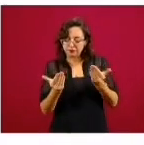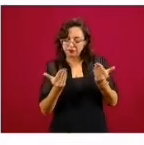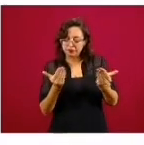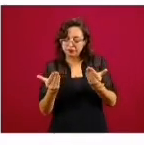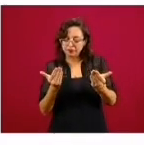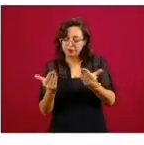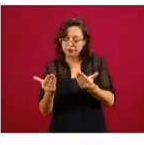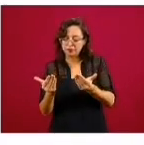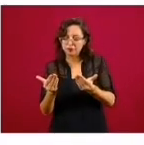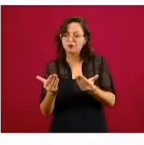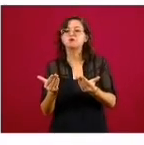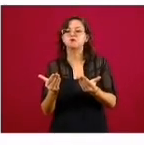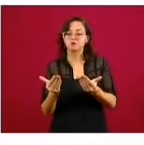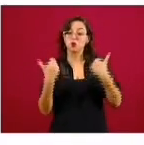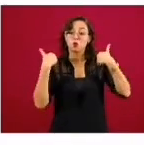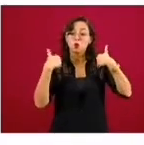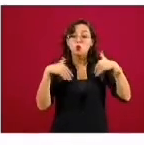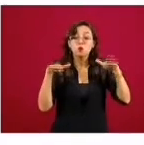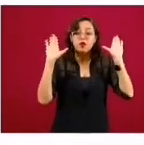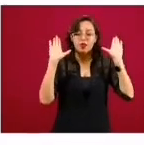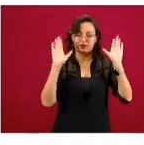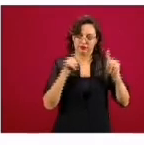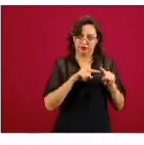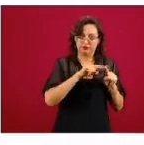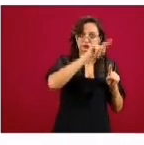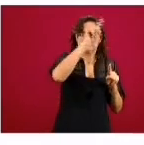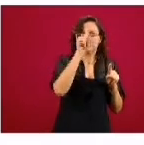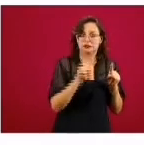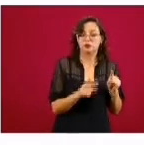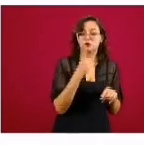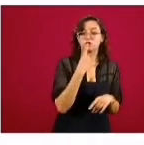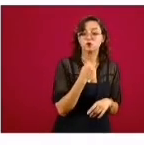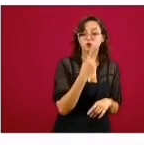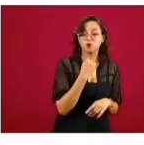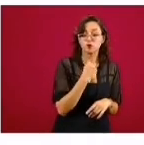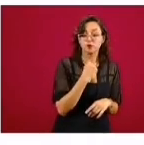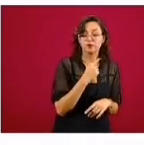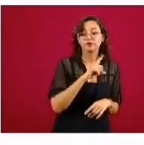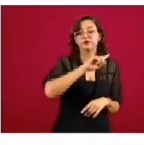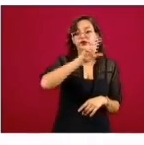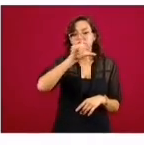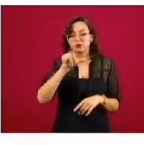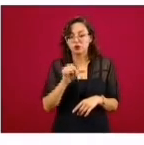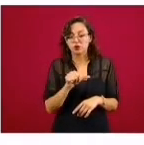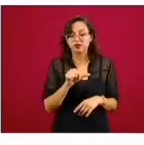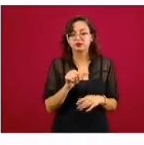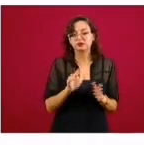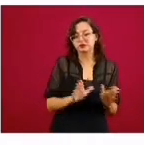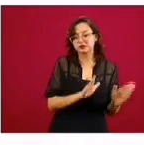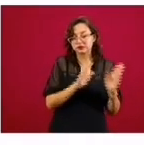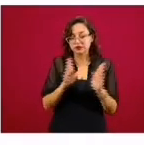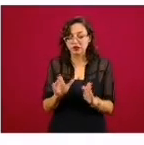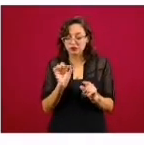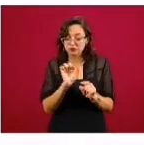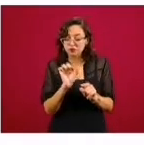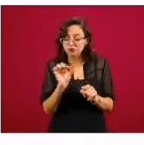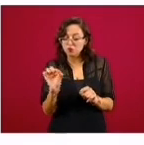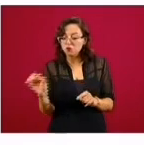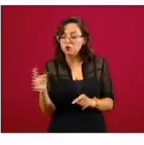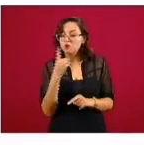puede construir lo que habría pasado. Después ven una serie de puntitos rojos que están a continuación. Son